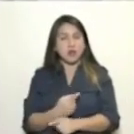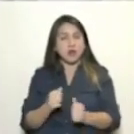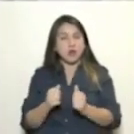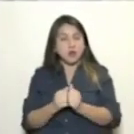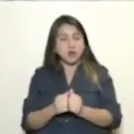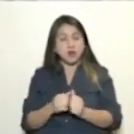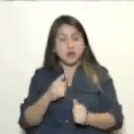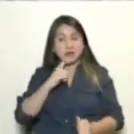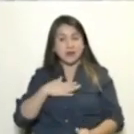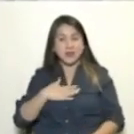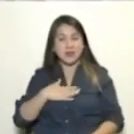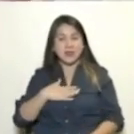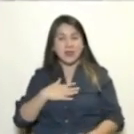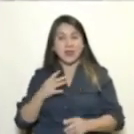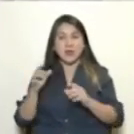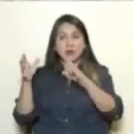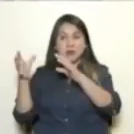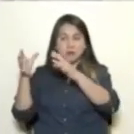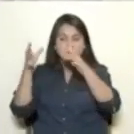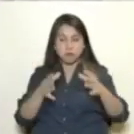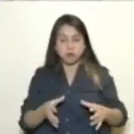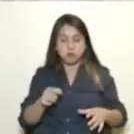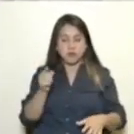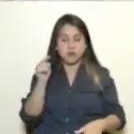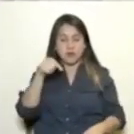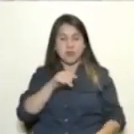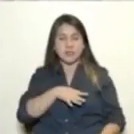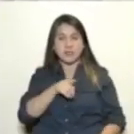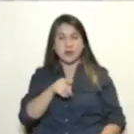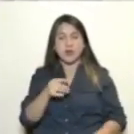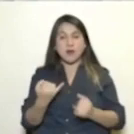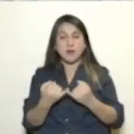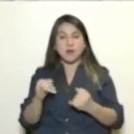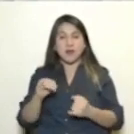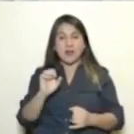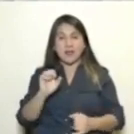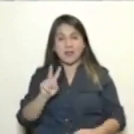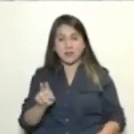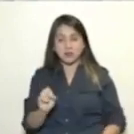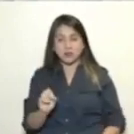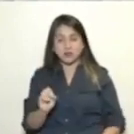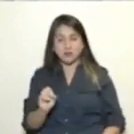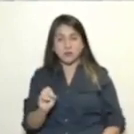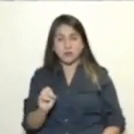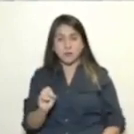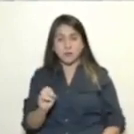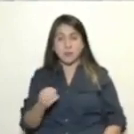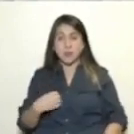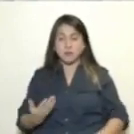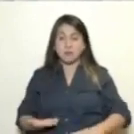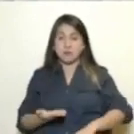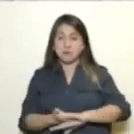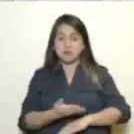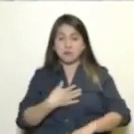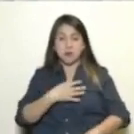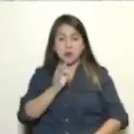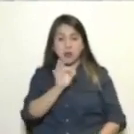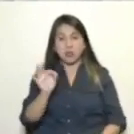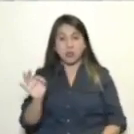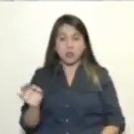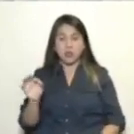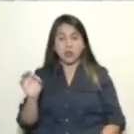los que querían instalarse en Chile, los amigos de la ESO, le planteé